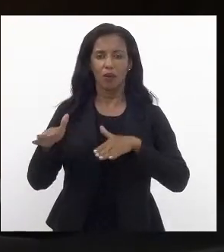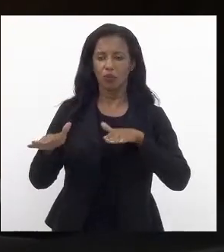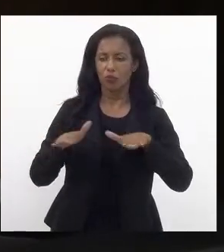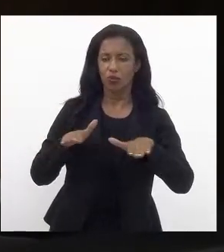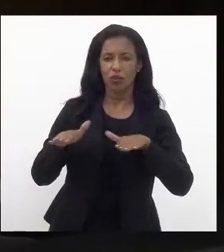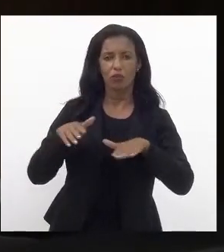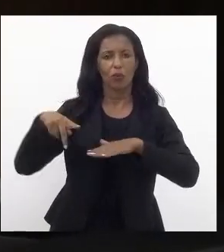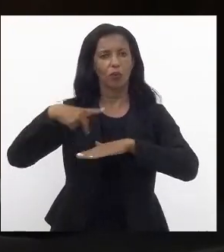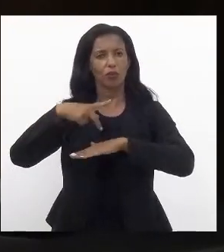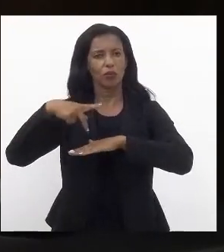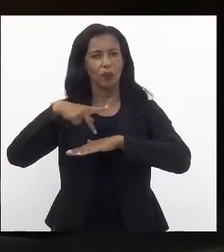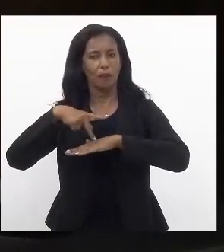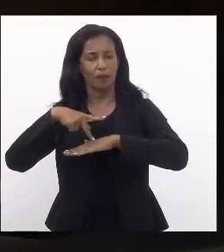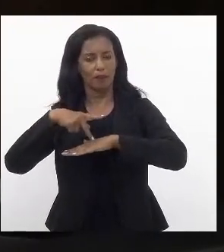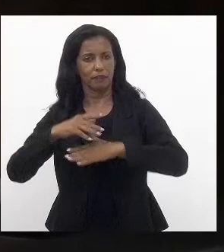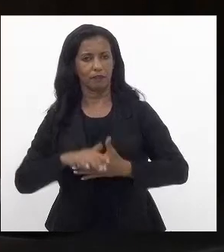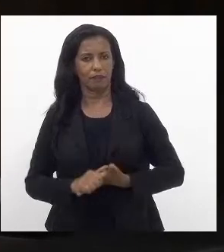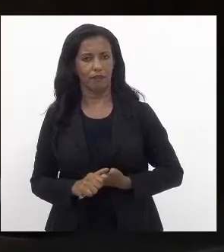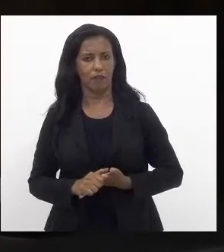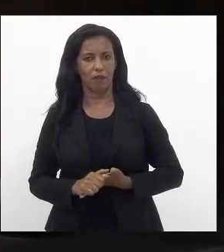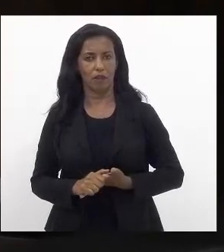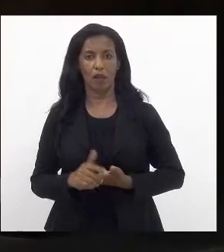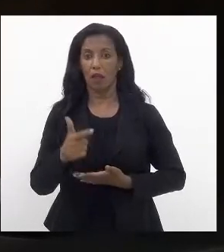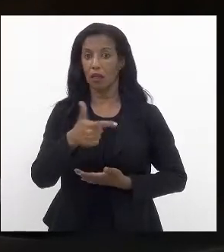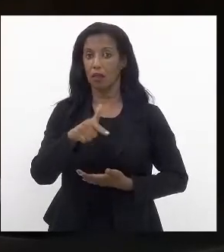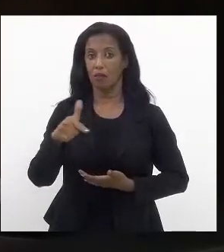del país. No hay